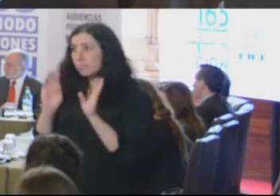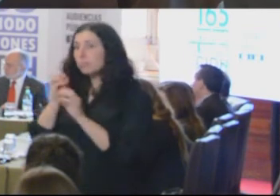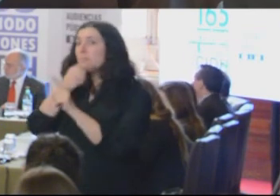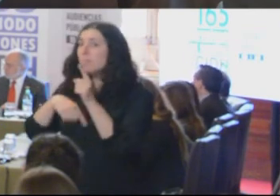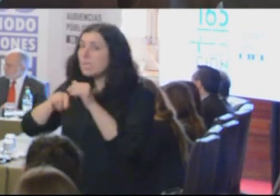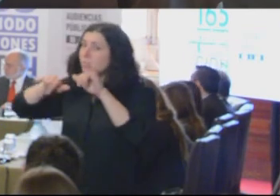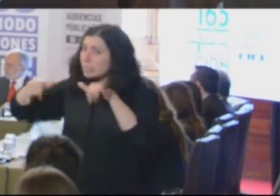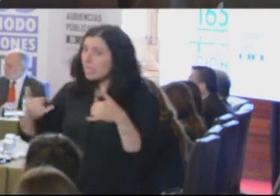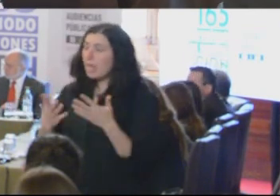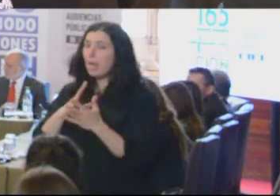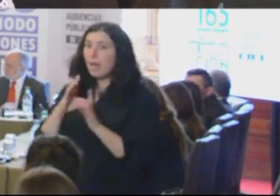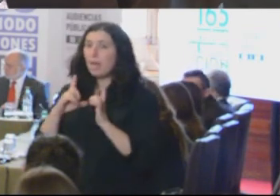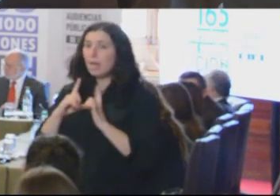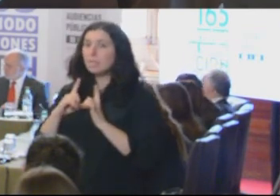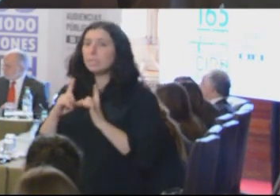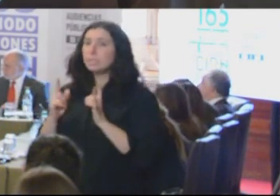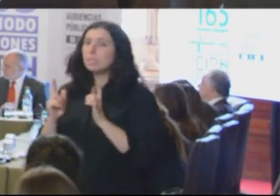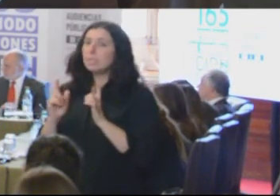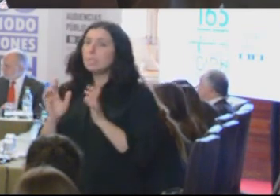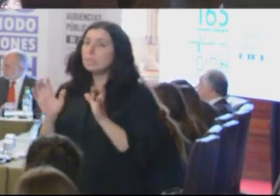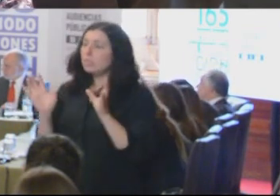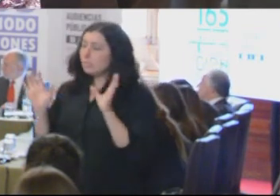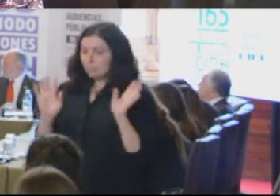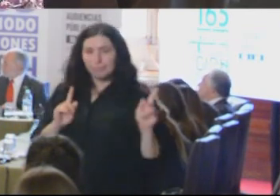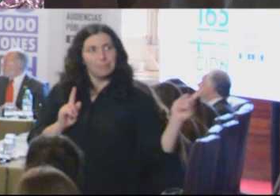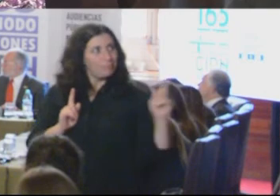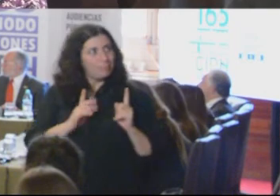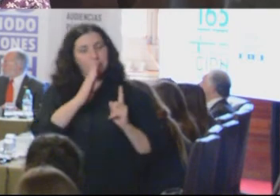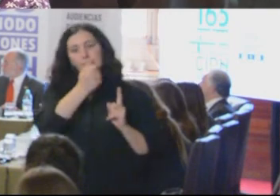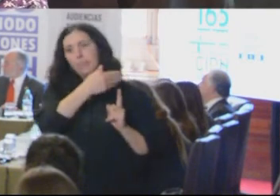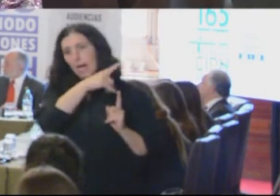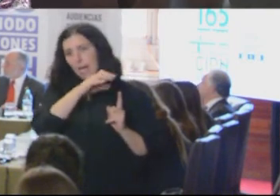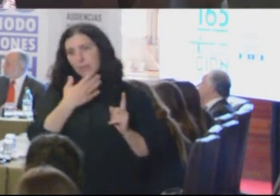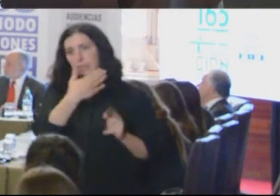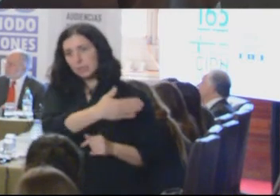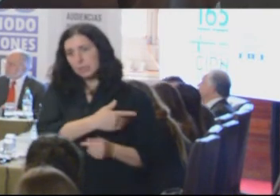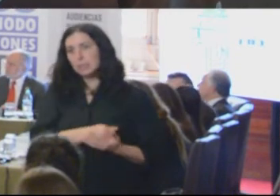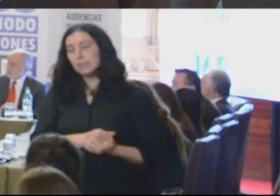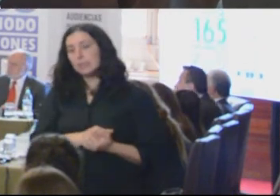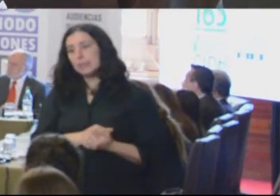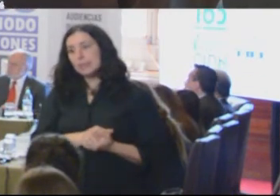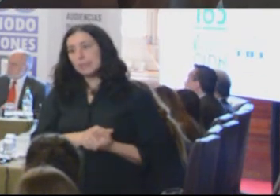estaba acompañándonos el comisionado paulo muchas gracias don paulo